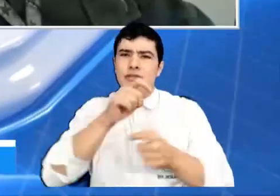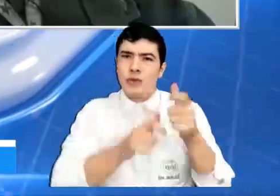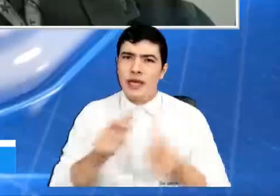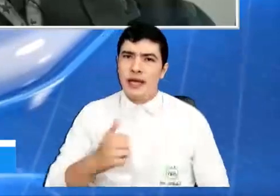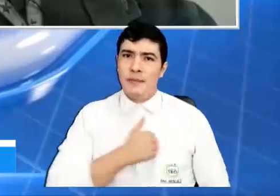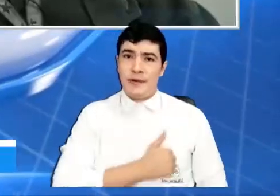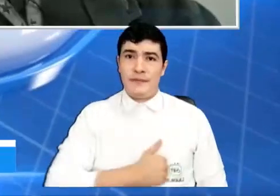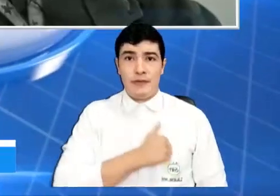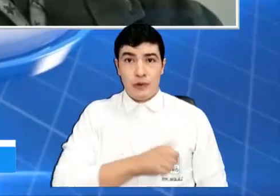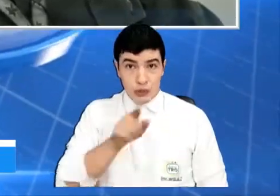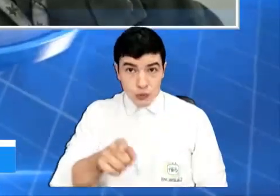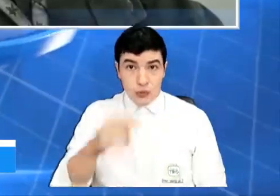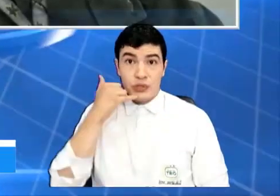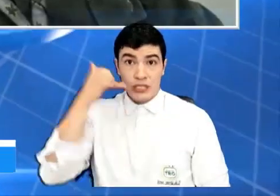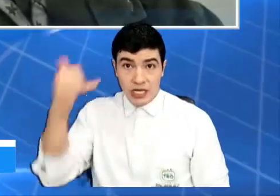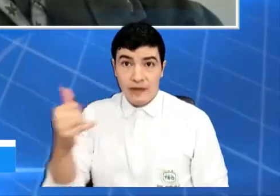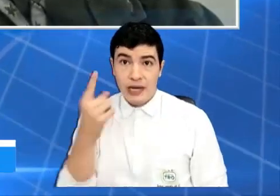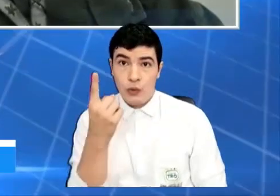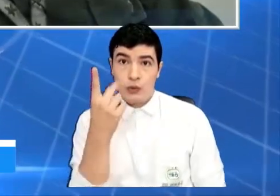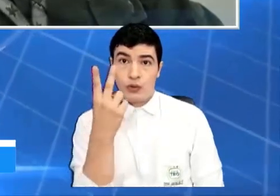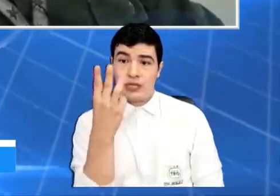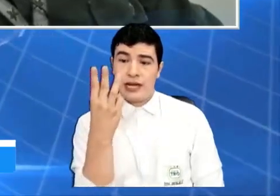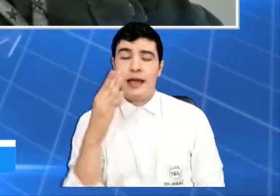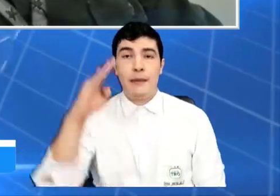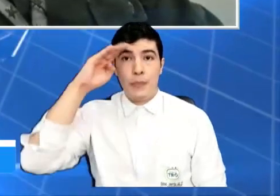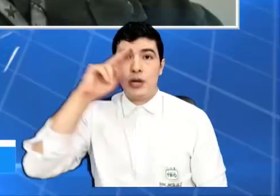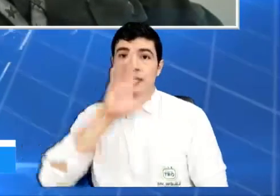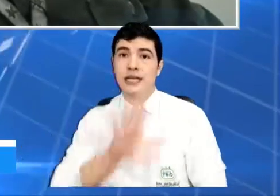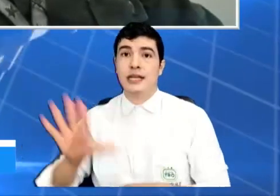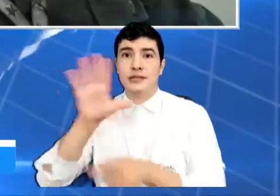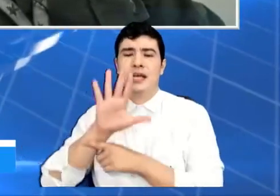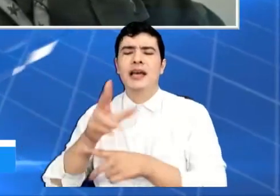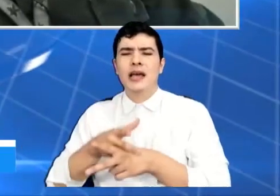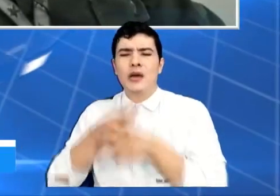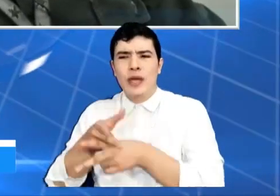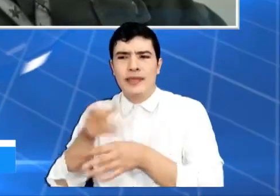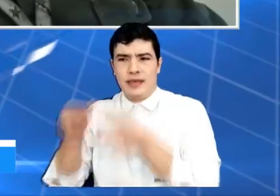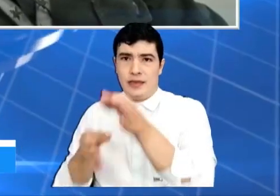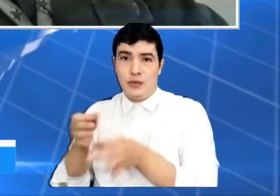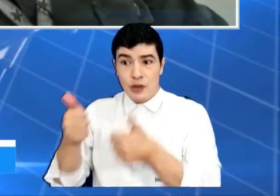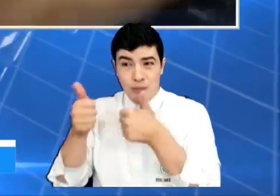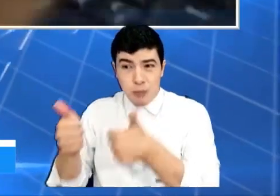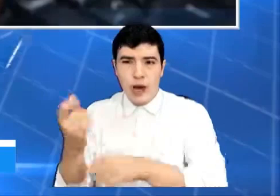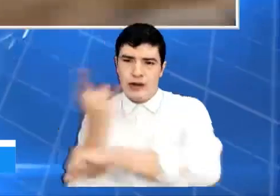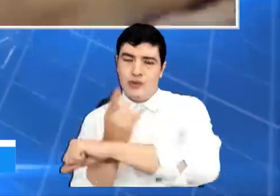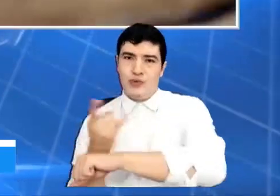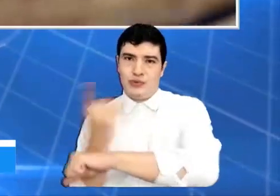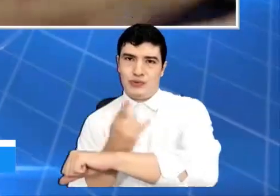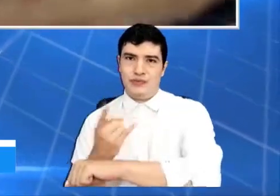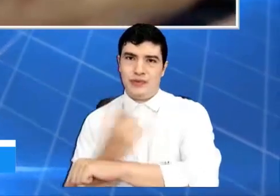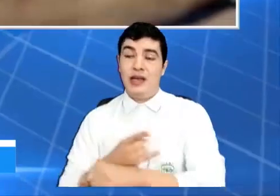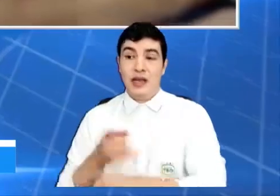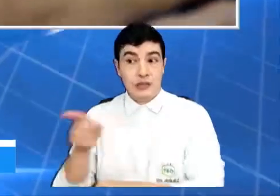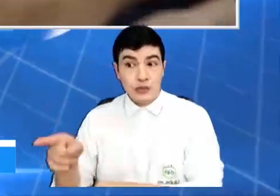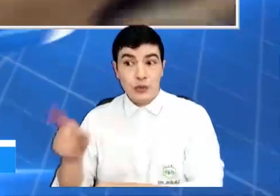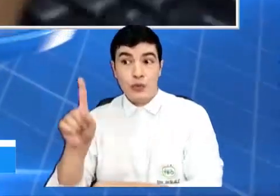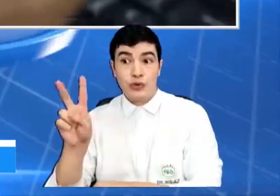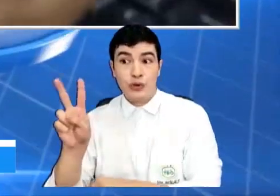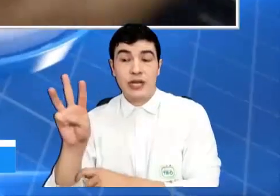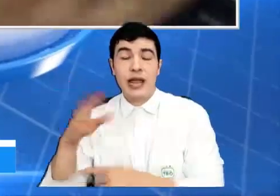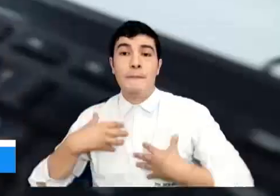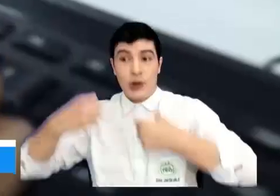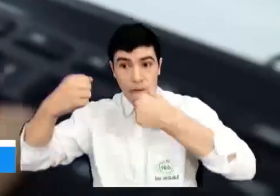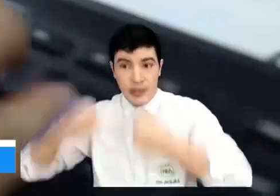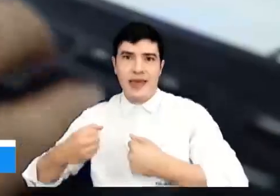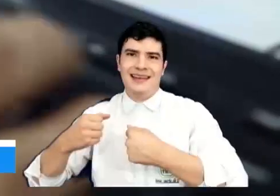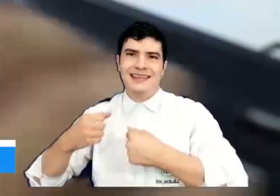la creación del COMPES 3437 del año 2006, el número único que es el NUCE, conocido como CAD, el 123,